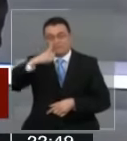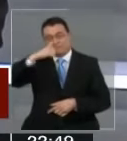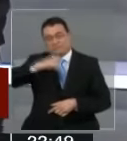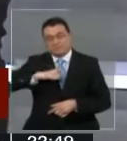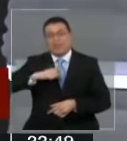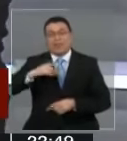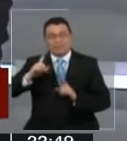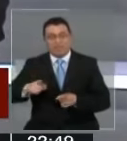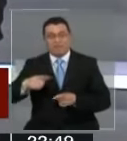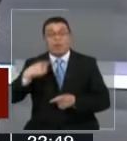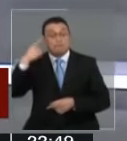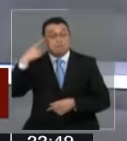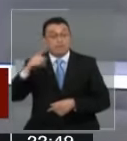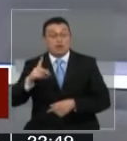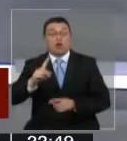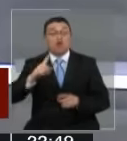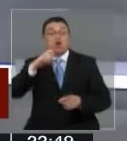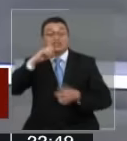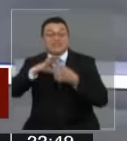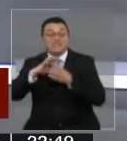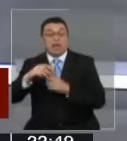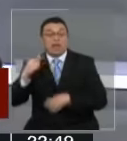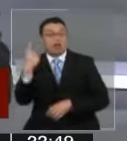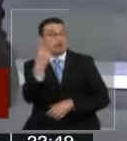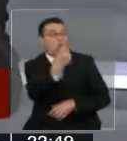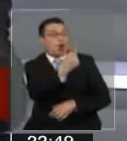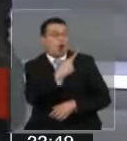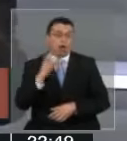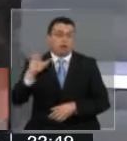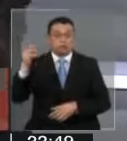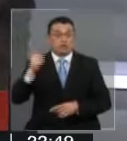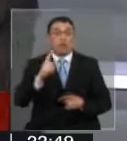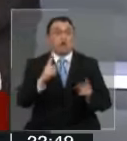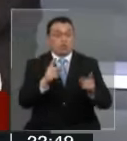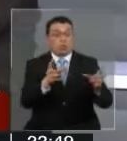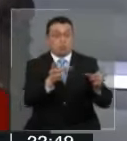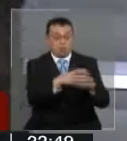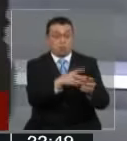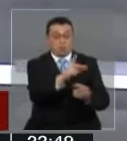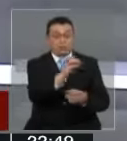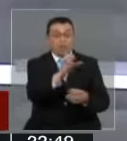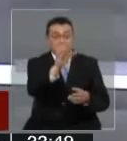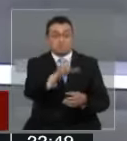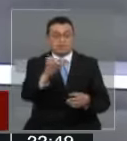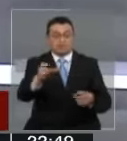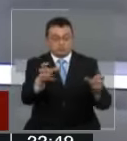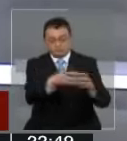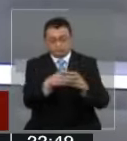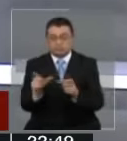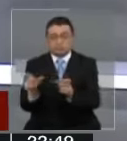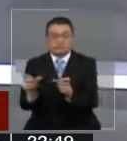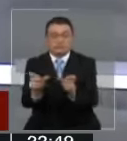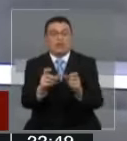en el uso, pero eso no significa que tiene que ser totalmente opaco, a lo mejor para o a lo mejor un grupo de personas,